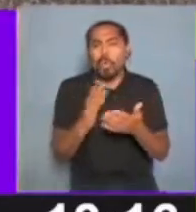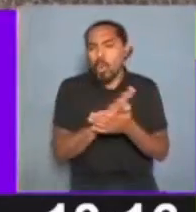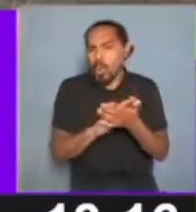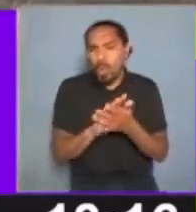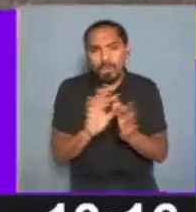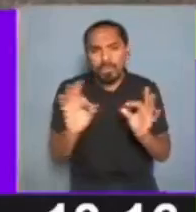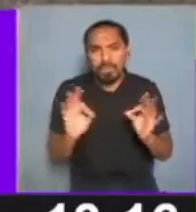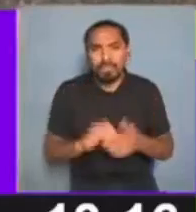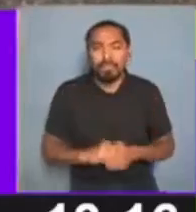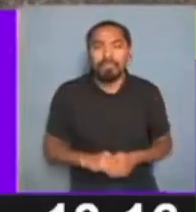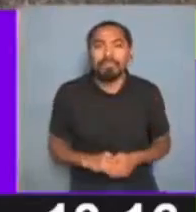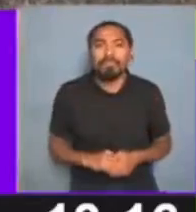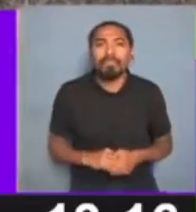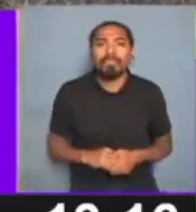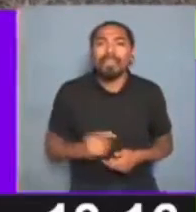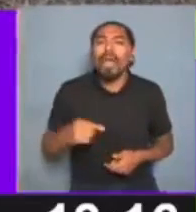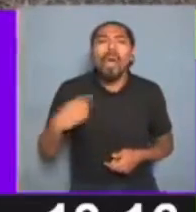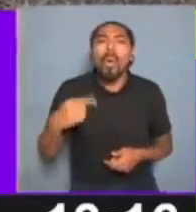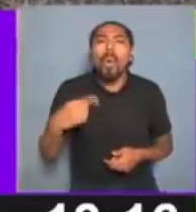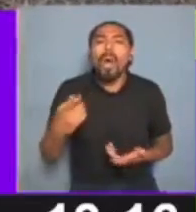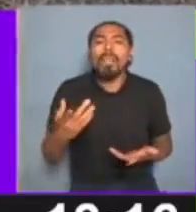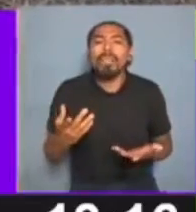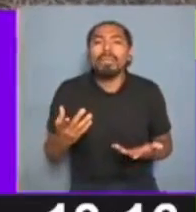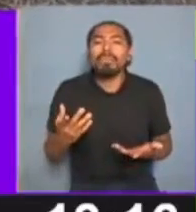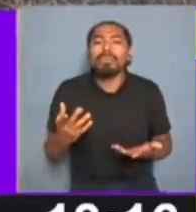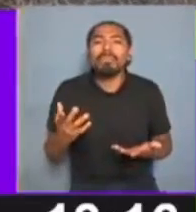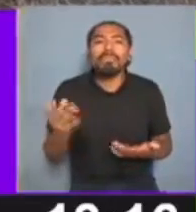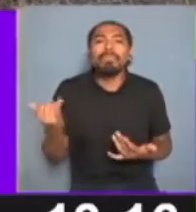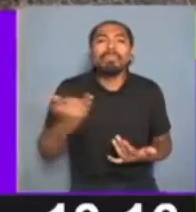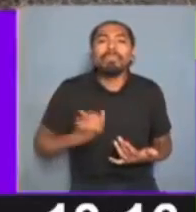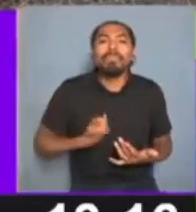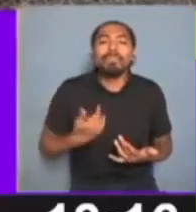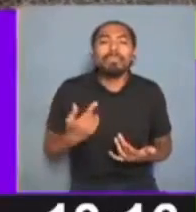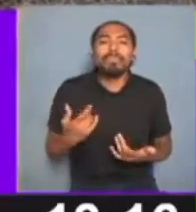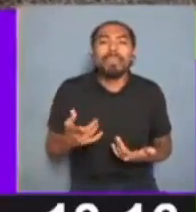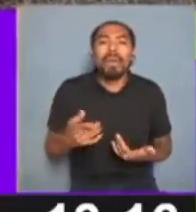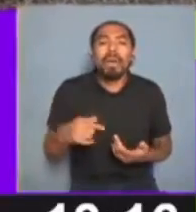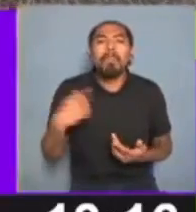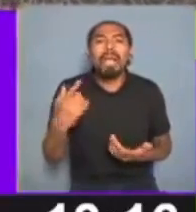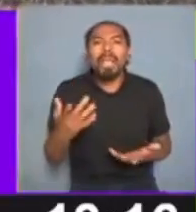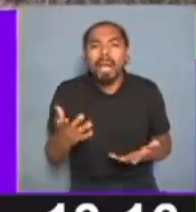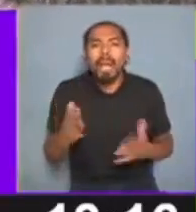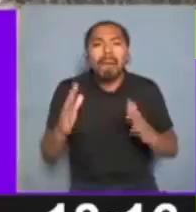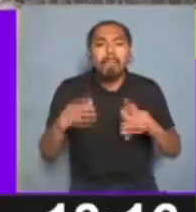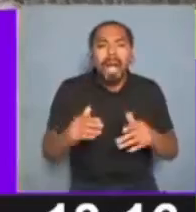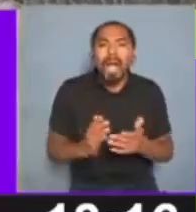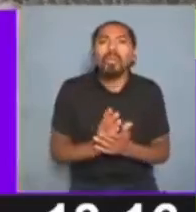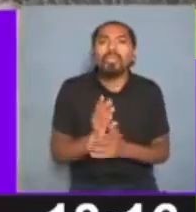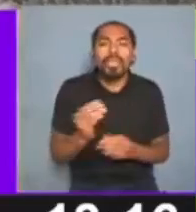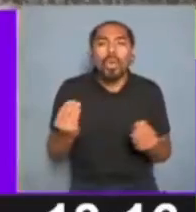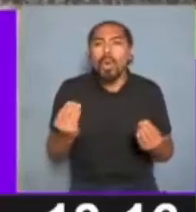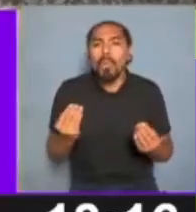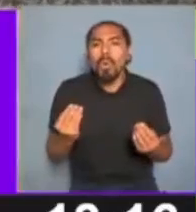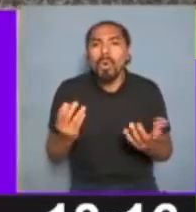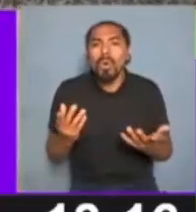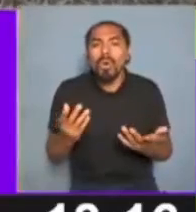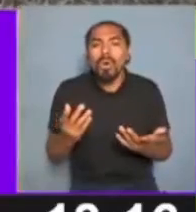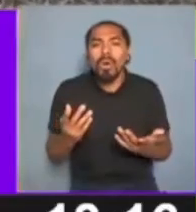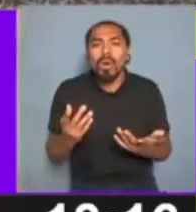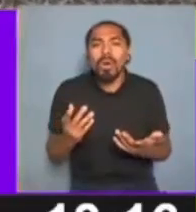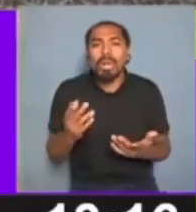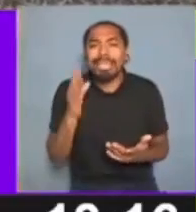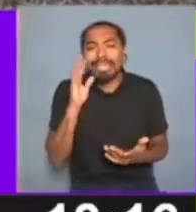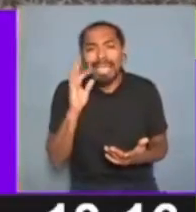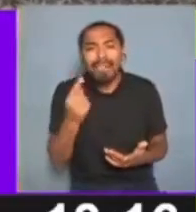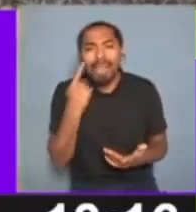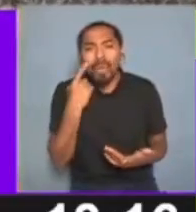¿Y cuándo se podrá saber qué medidas van a tomar mañana? ¿En las últimas horas será? Eso vamos a ver, si seguramente